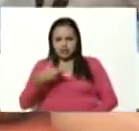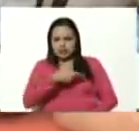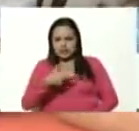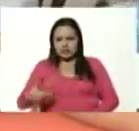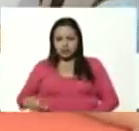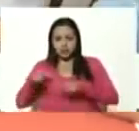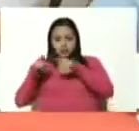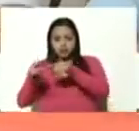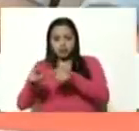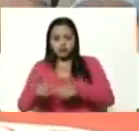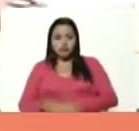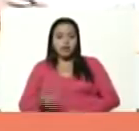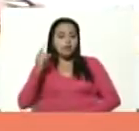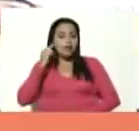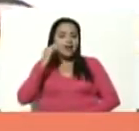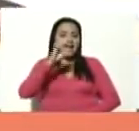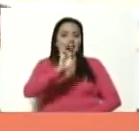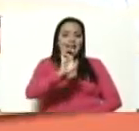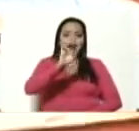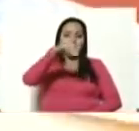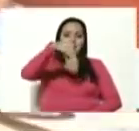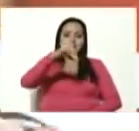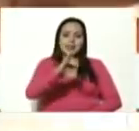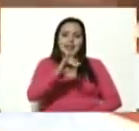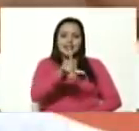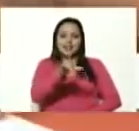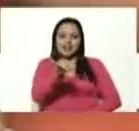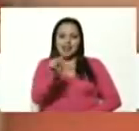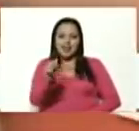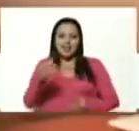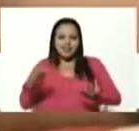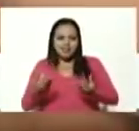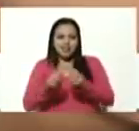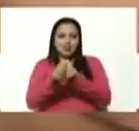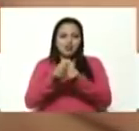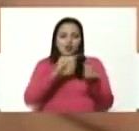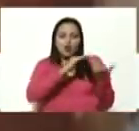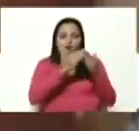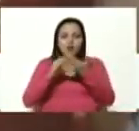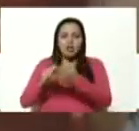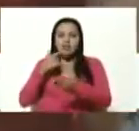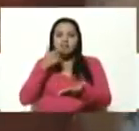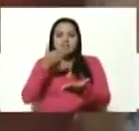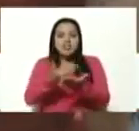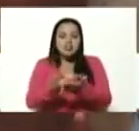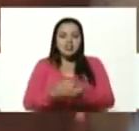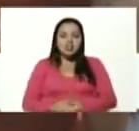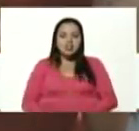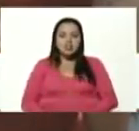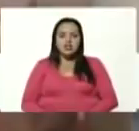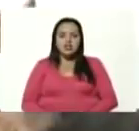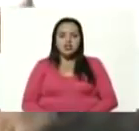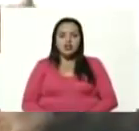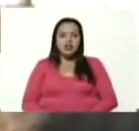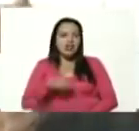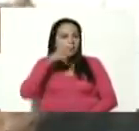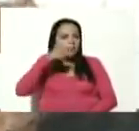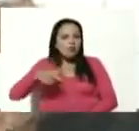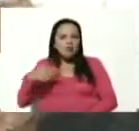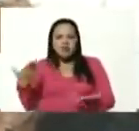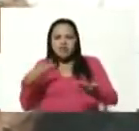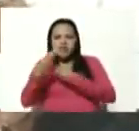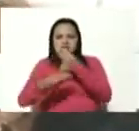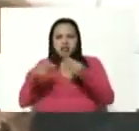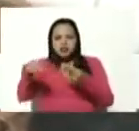sea Emilia, quien es parte de esta comuna, quien le dé un parte de lo que como pueblo hemos venido realizando en estos